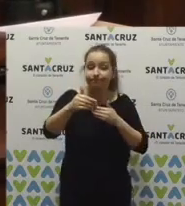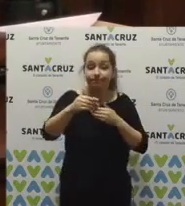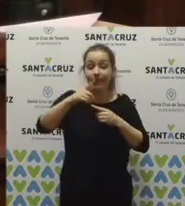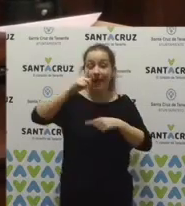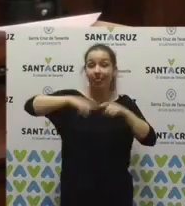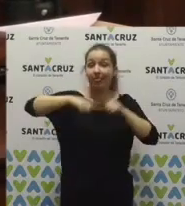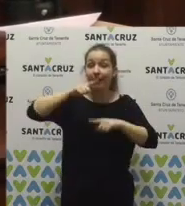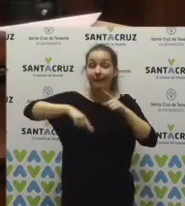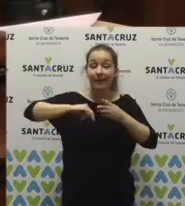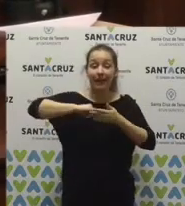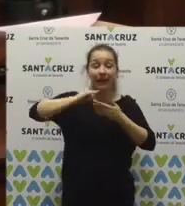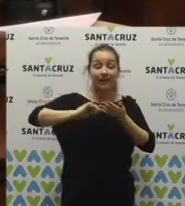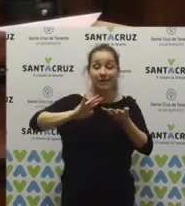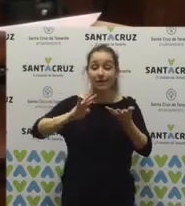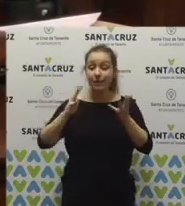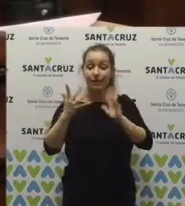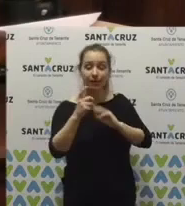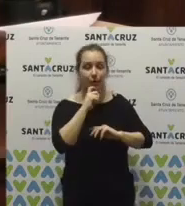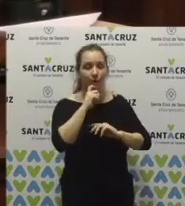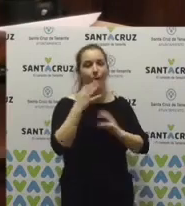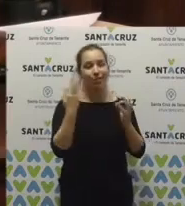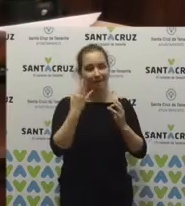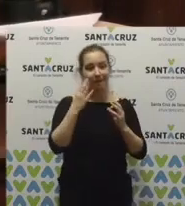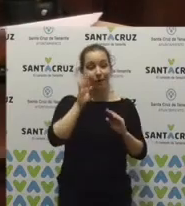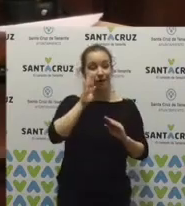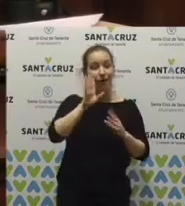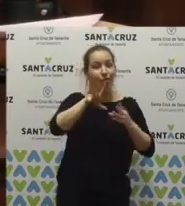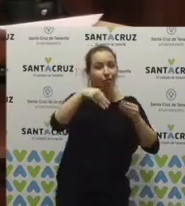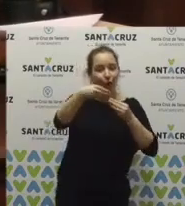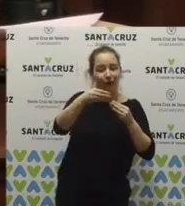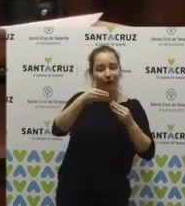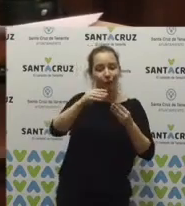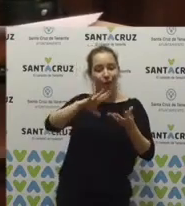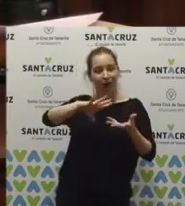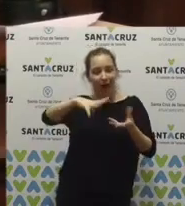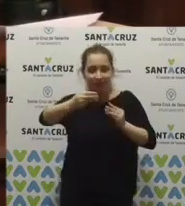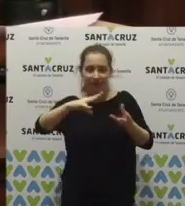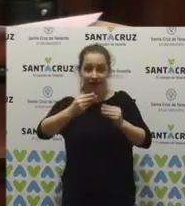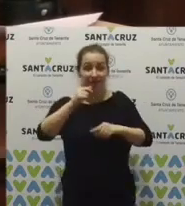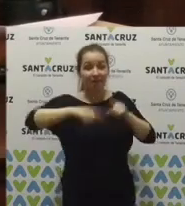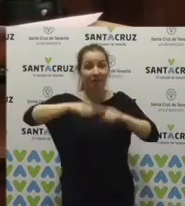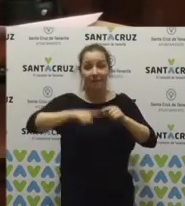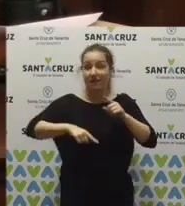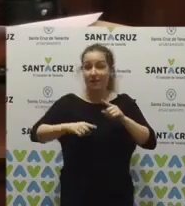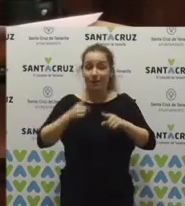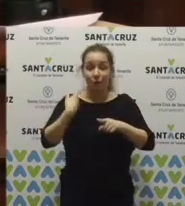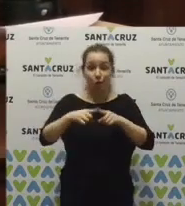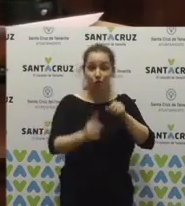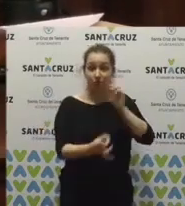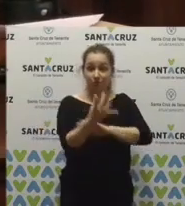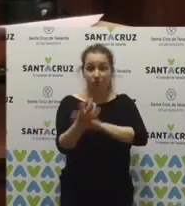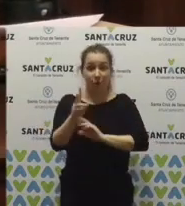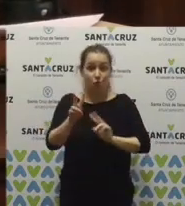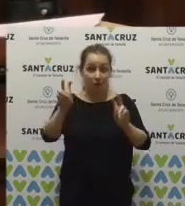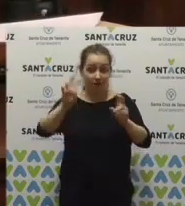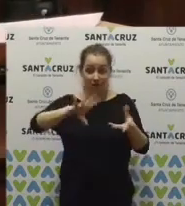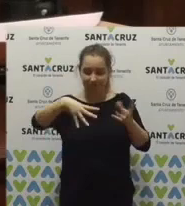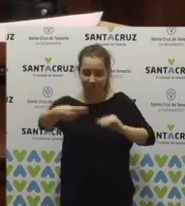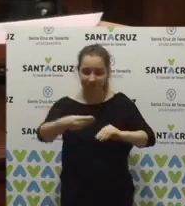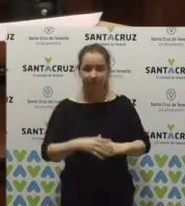crisis pues se tendrá que ir adaptando a las nuevas situaciones y realidades que se nos den en cada momento la verdad que